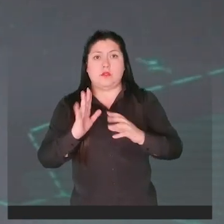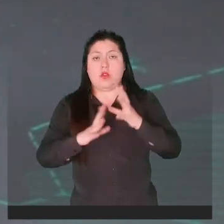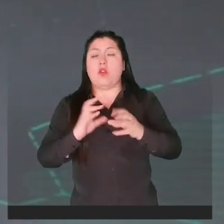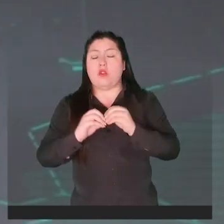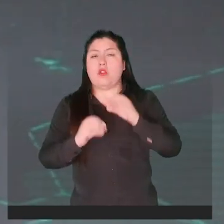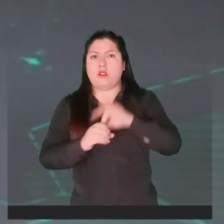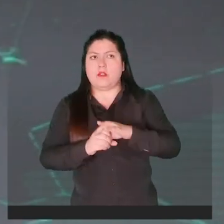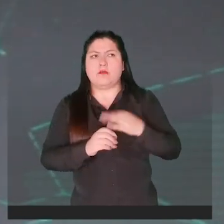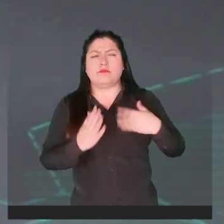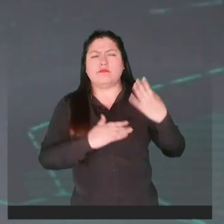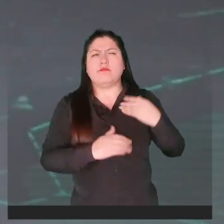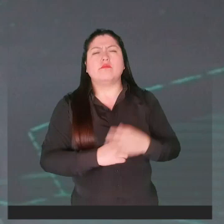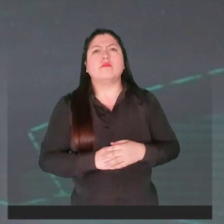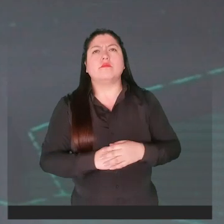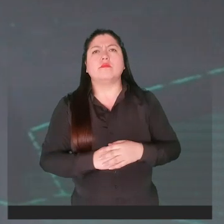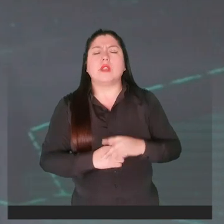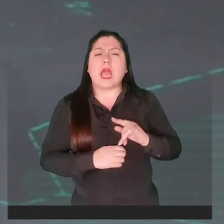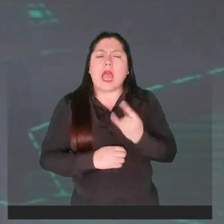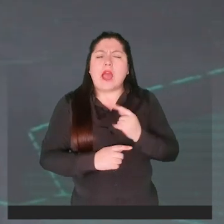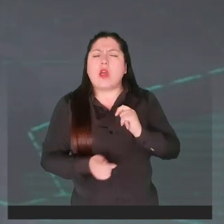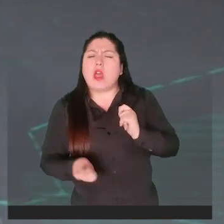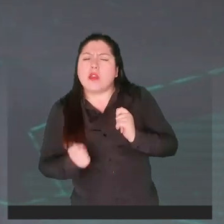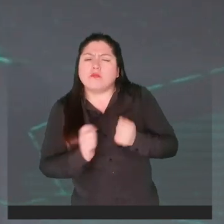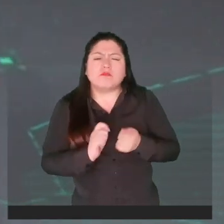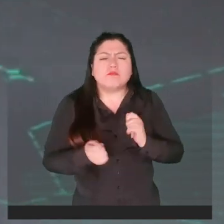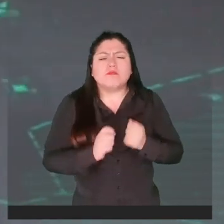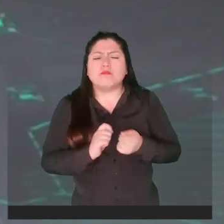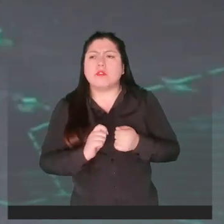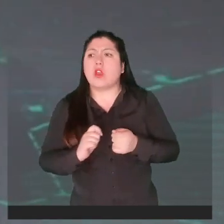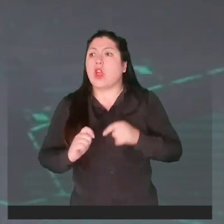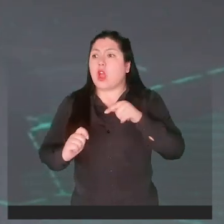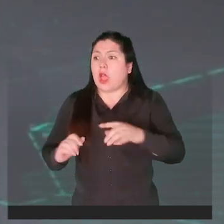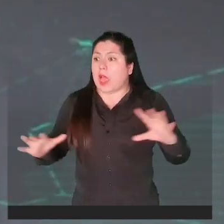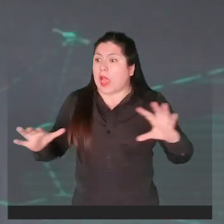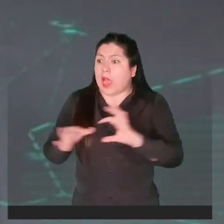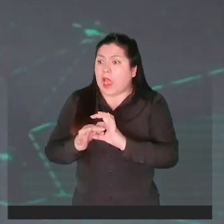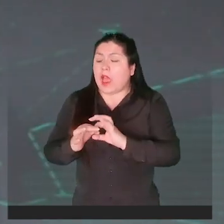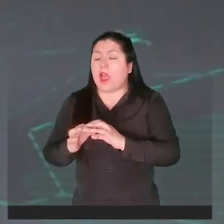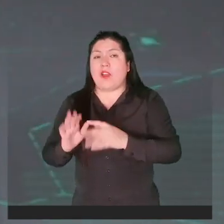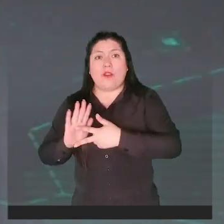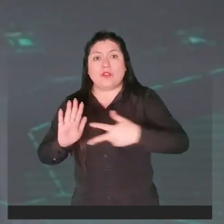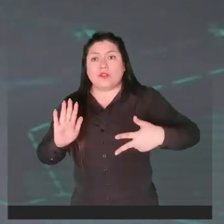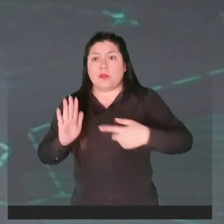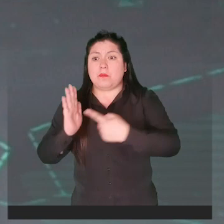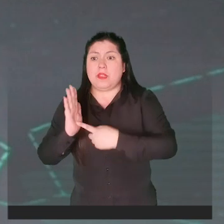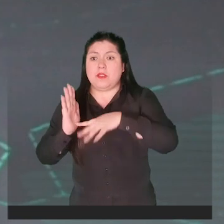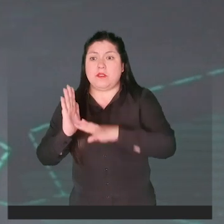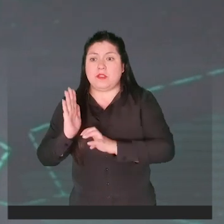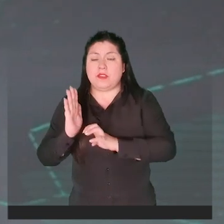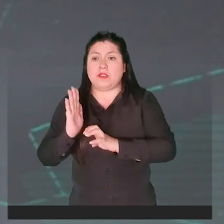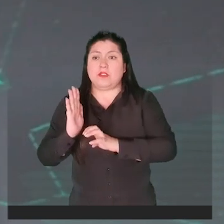1986. Ni siquiera fue armonizado con la Constitución de